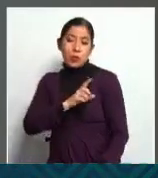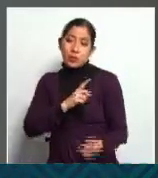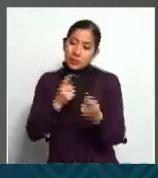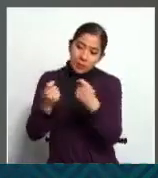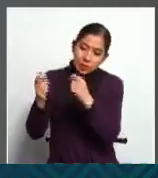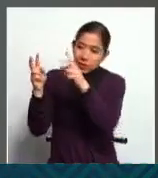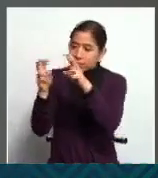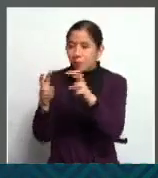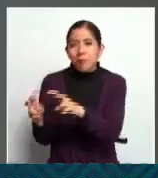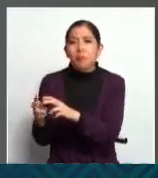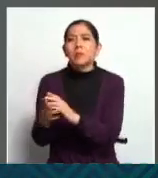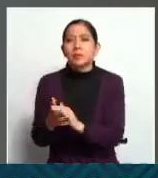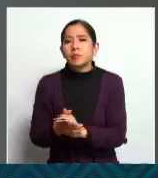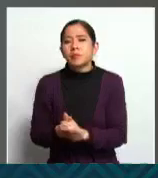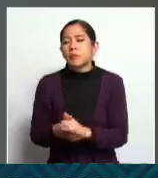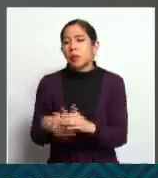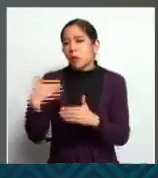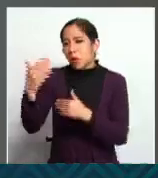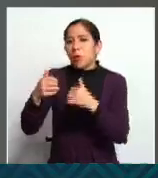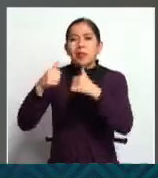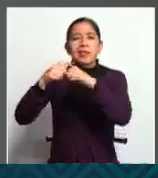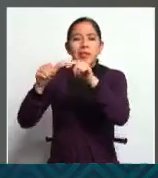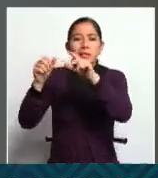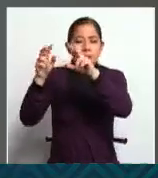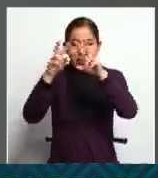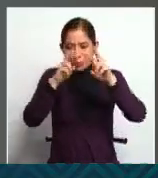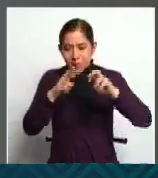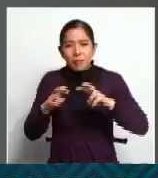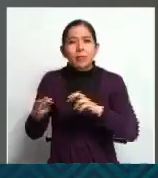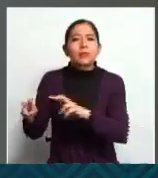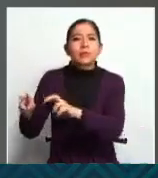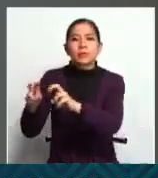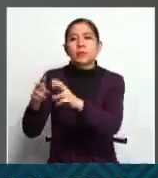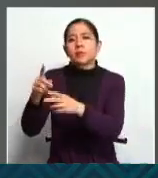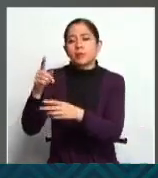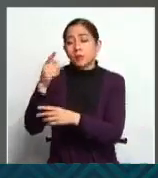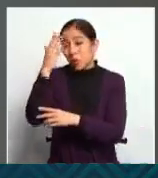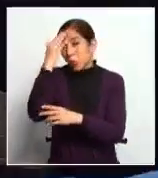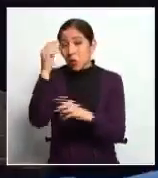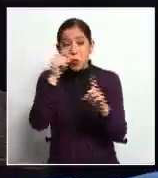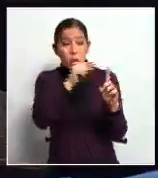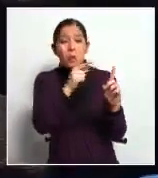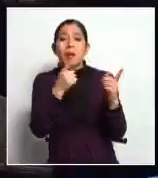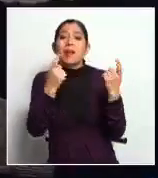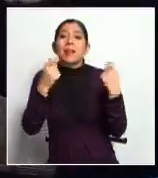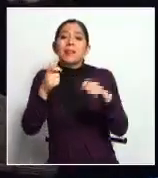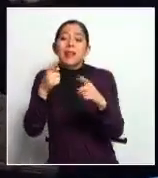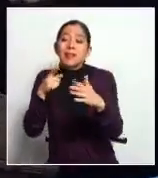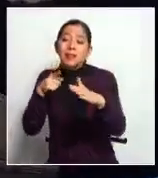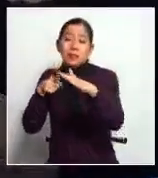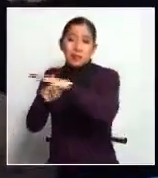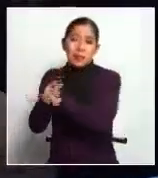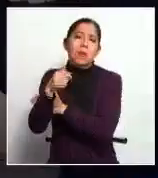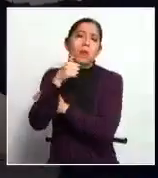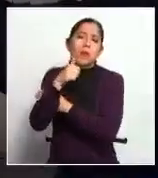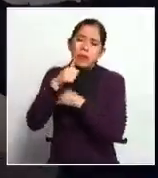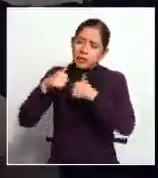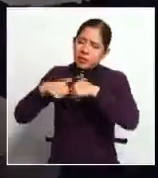bueno, se va a seguir con el proceso de tentativa de homicidio que está actualmente abierto y se